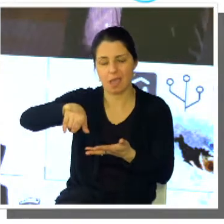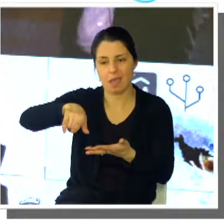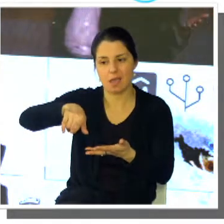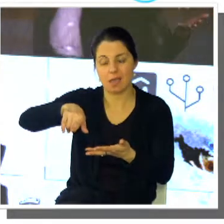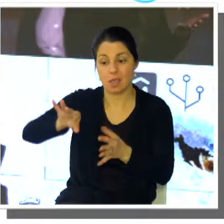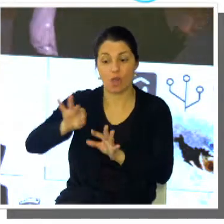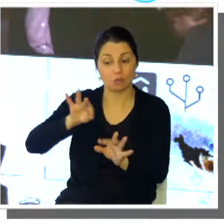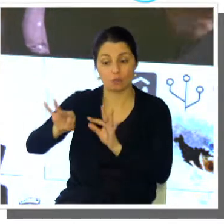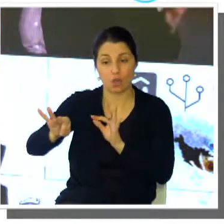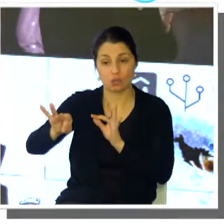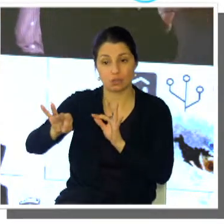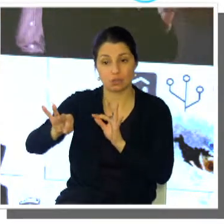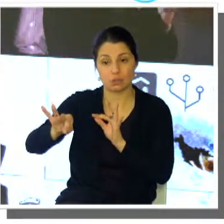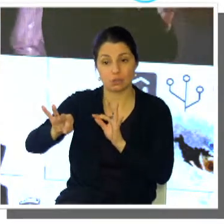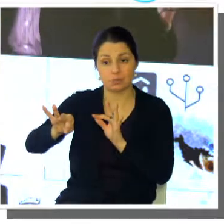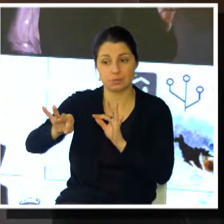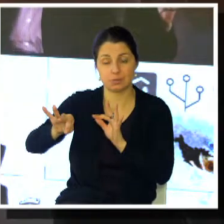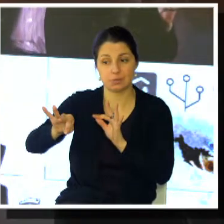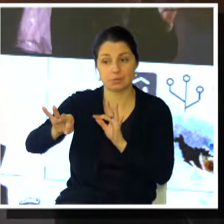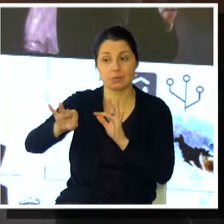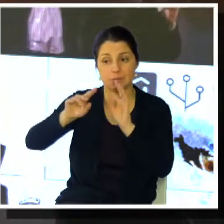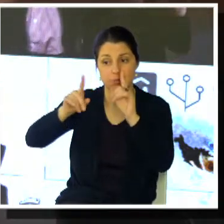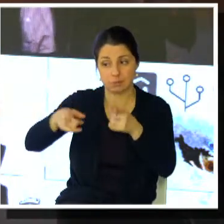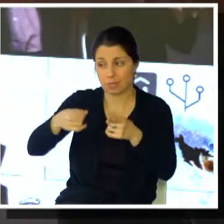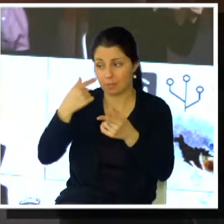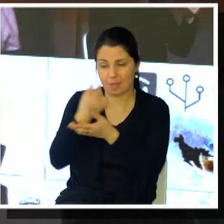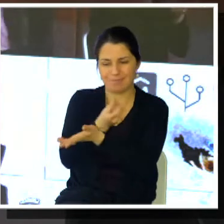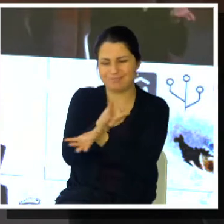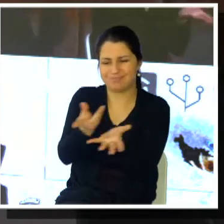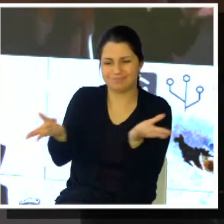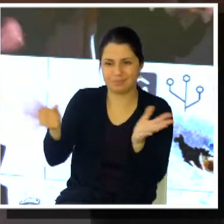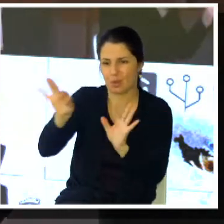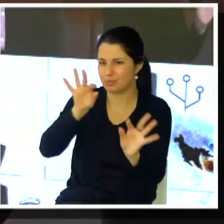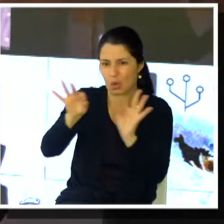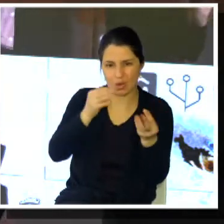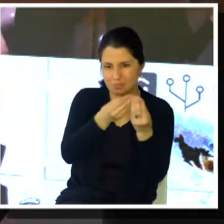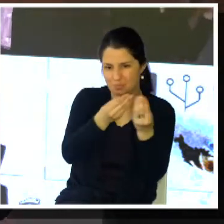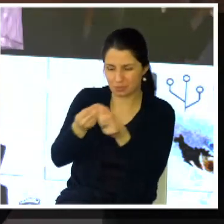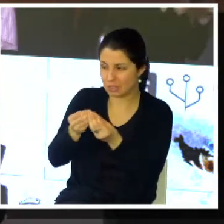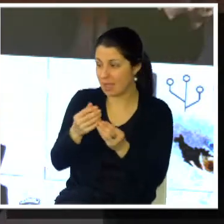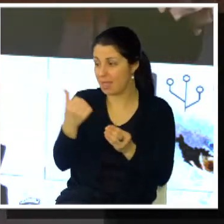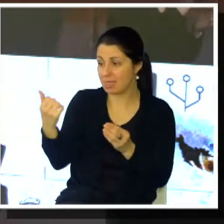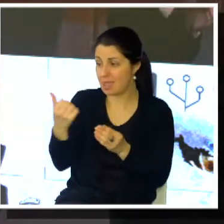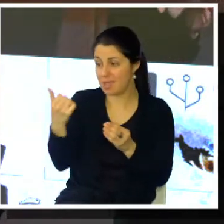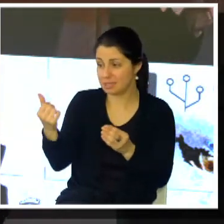las opciones también se ve una paleta bastante grande de opciones. Del lado de la derecha